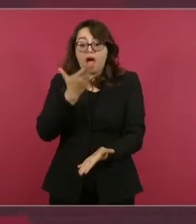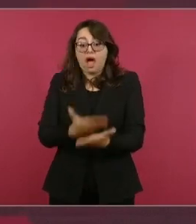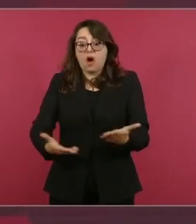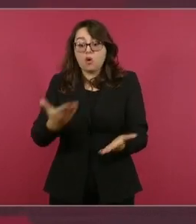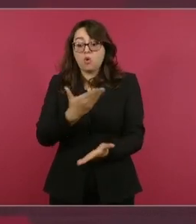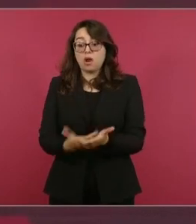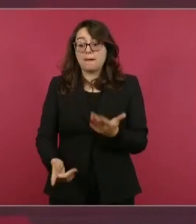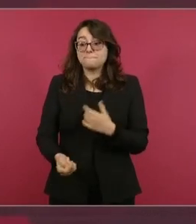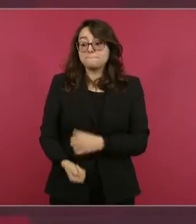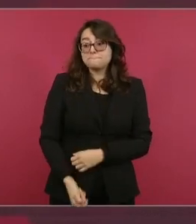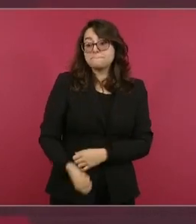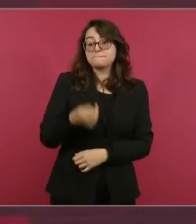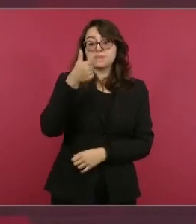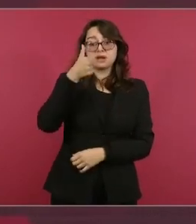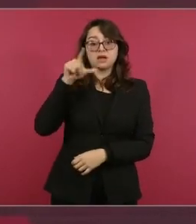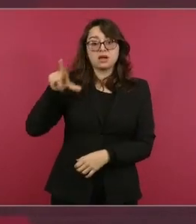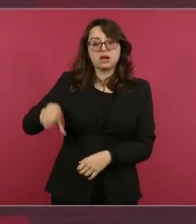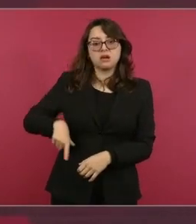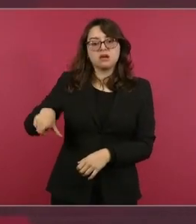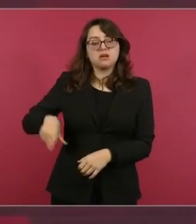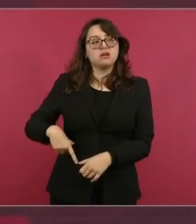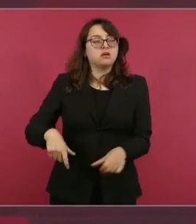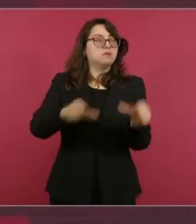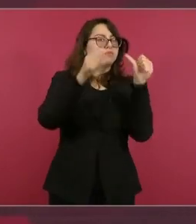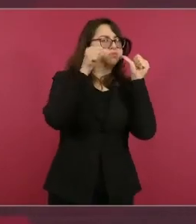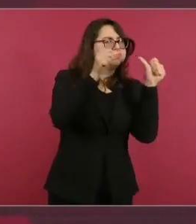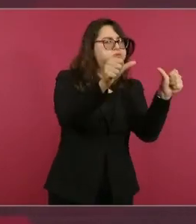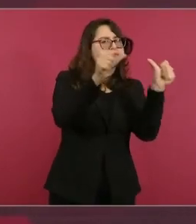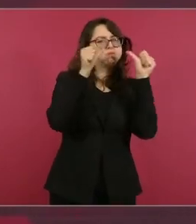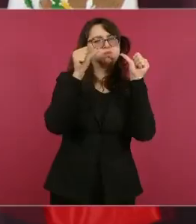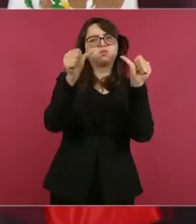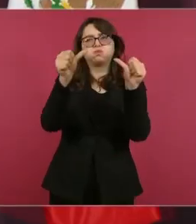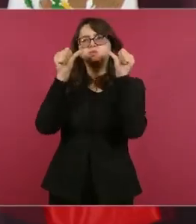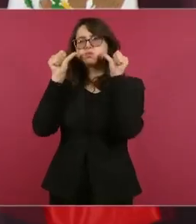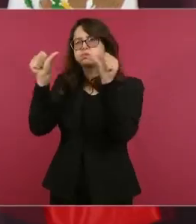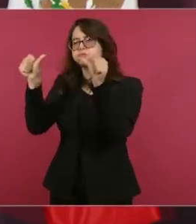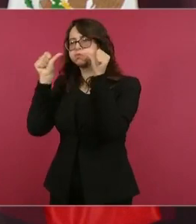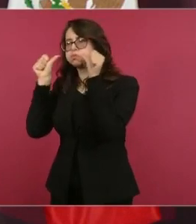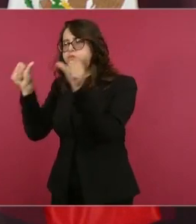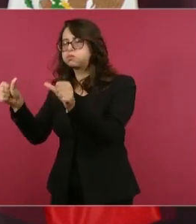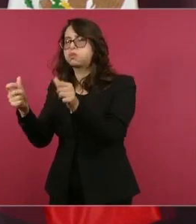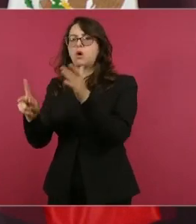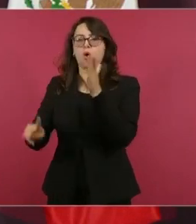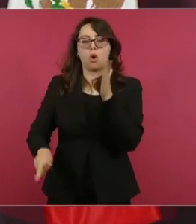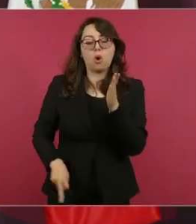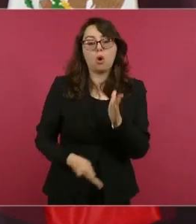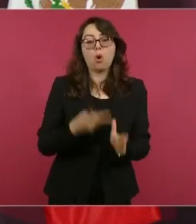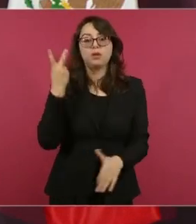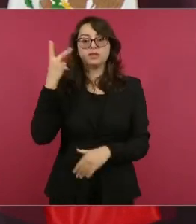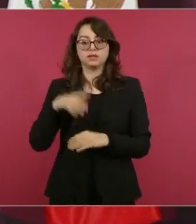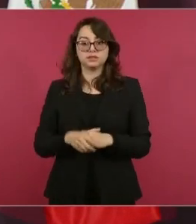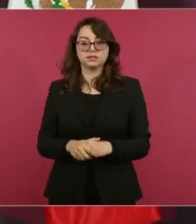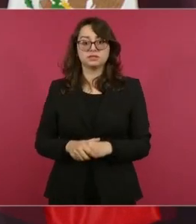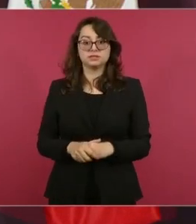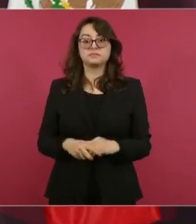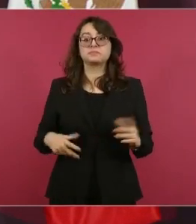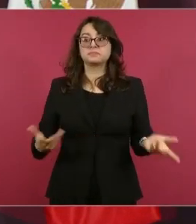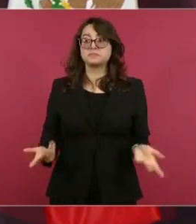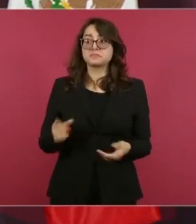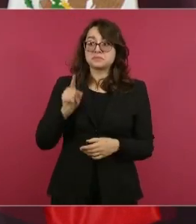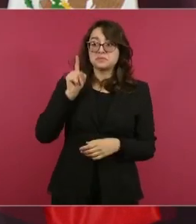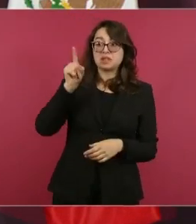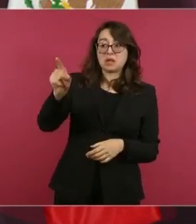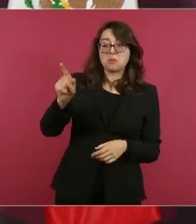más apartado, allá donde ahora hay conflicto en los límites